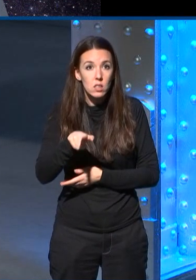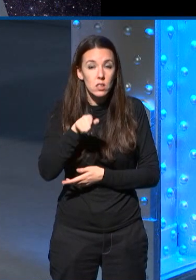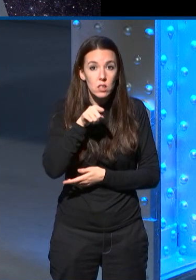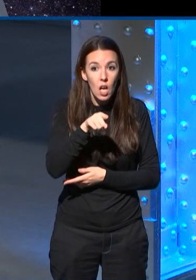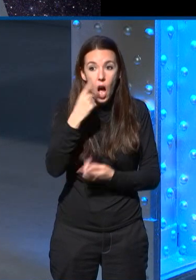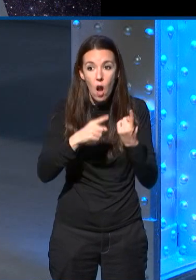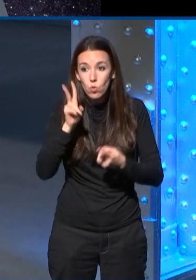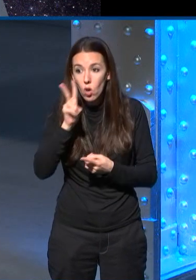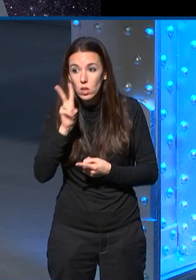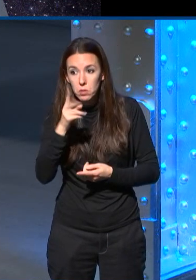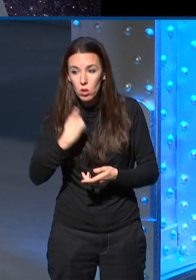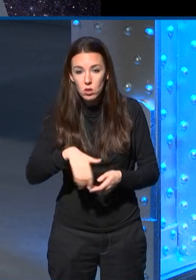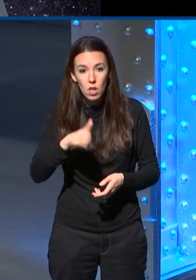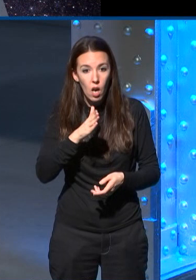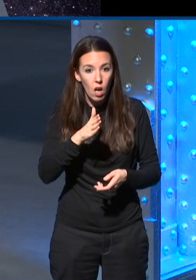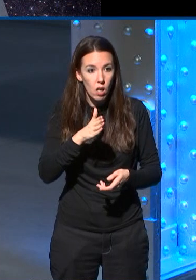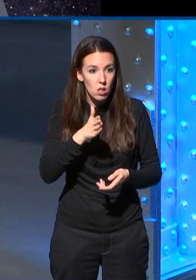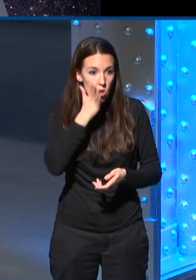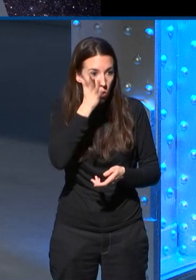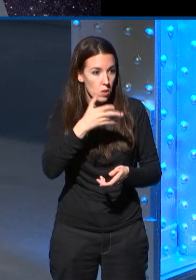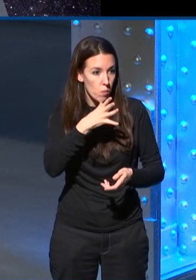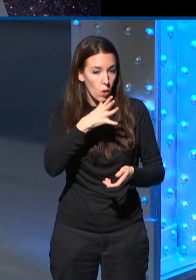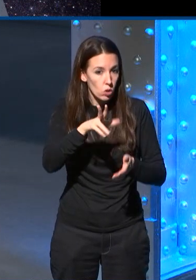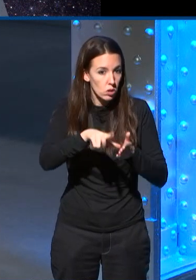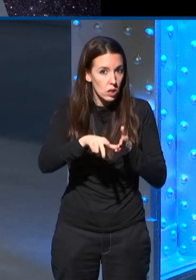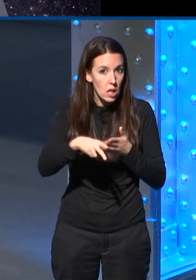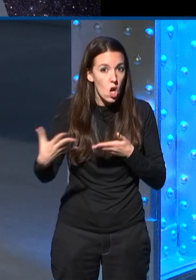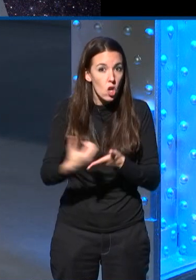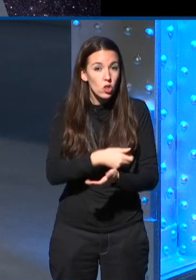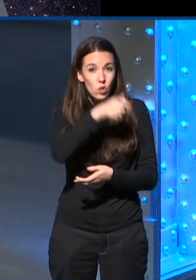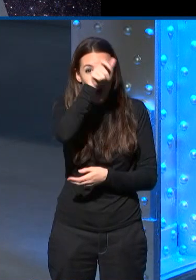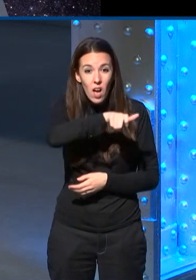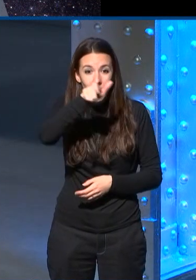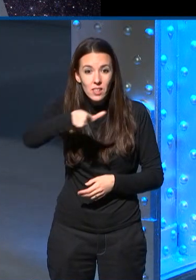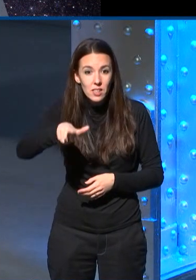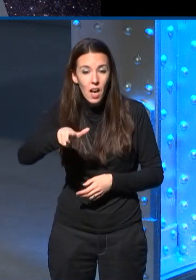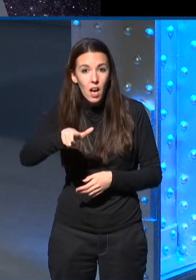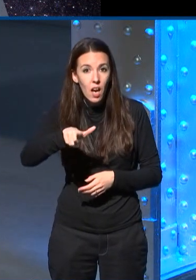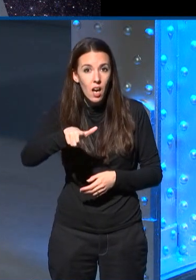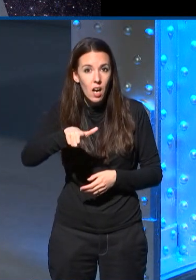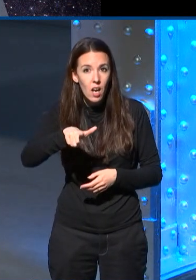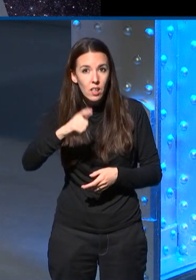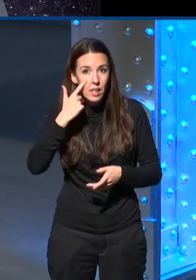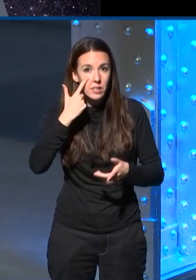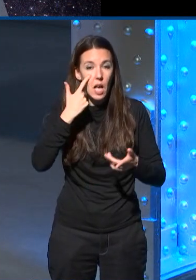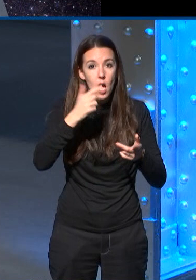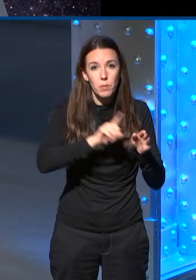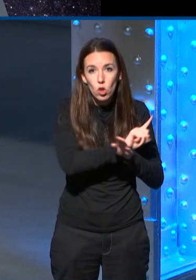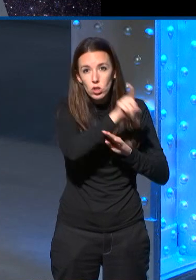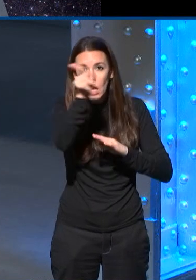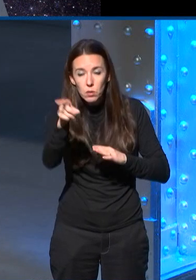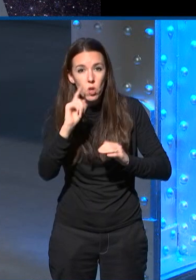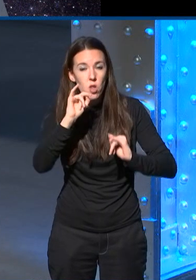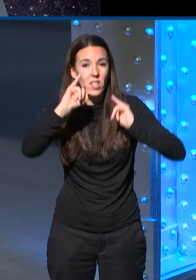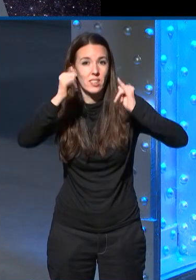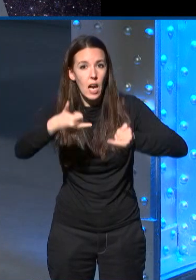visto algunos, pero ya se han ido a dormir, es un poco tarde, pero bueno, toda esa gente vivió con los transbordadores espaciales, la llegada de